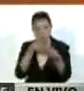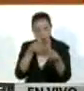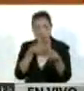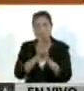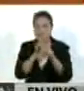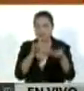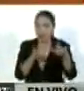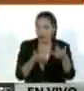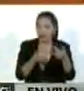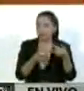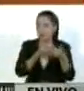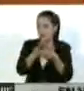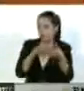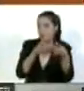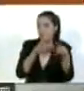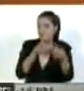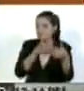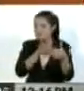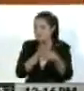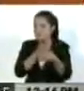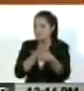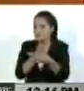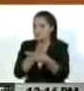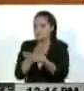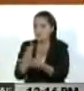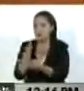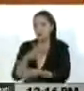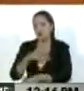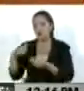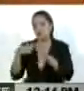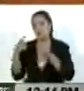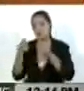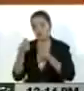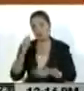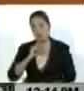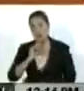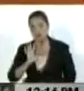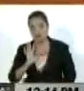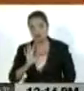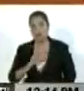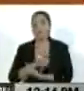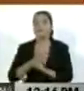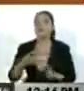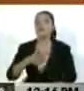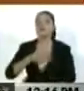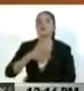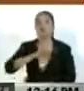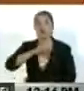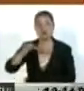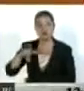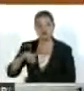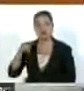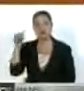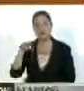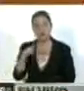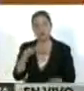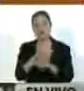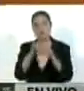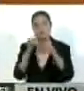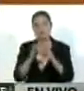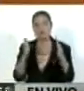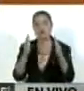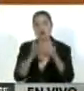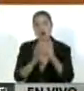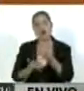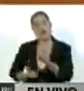una guerra financiera a nuestro signo monetario. Nosotros desde el órgano superior de la vivienda y hábitat damos